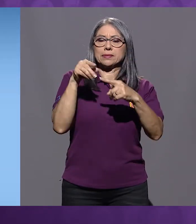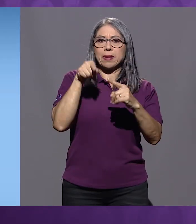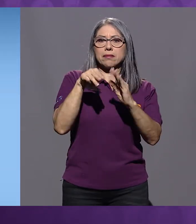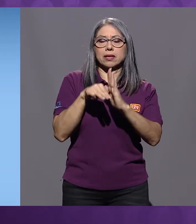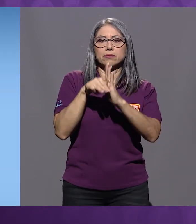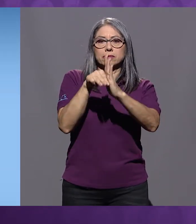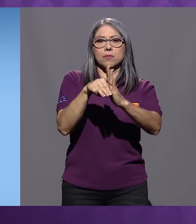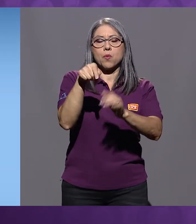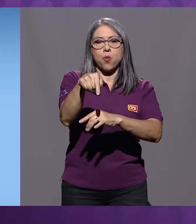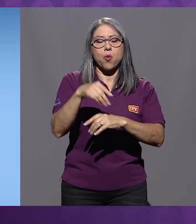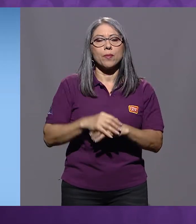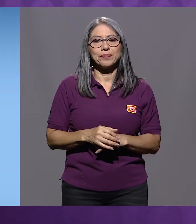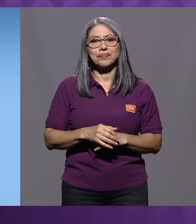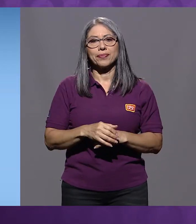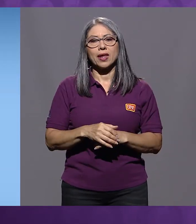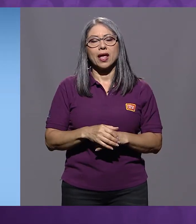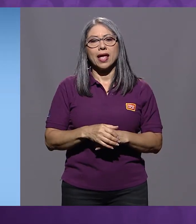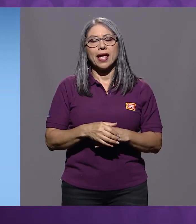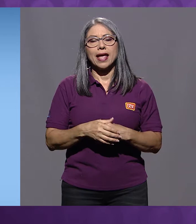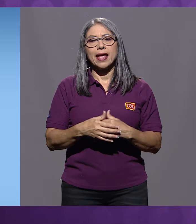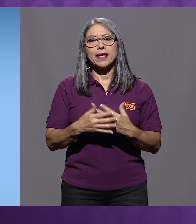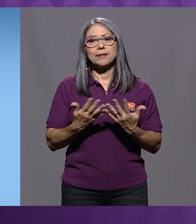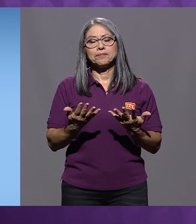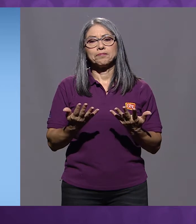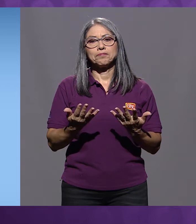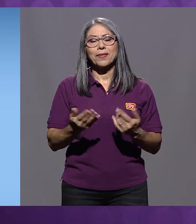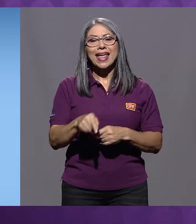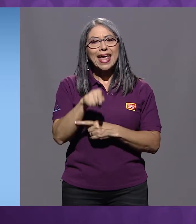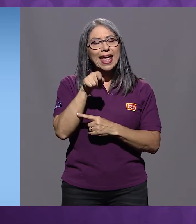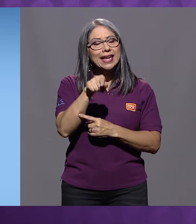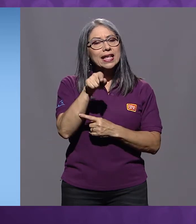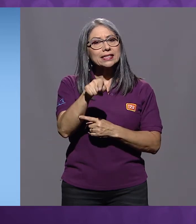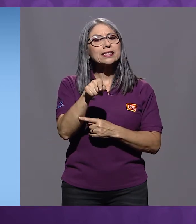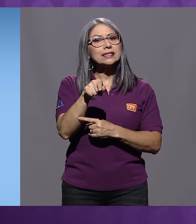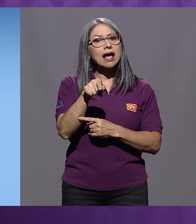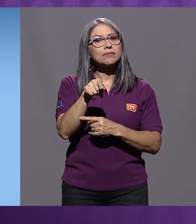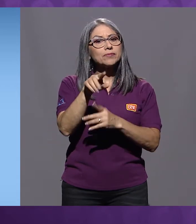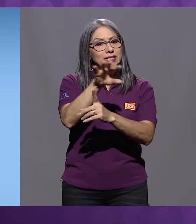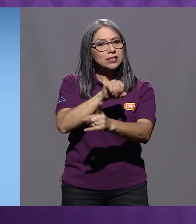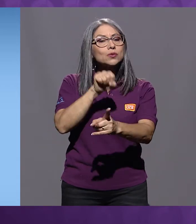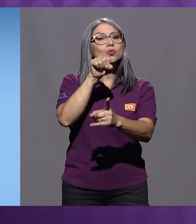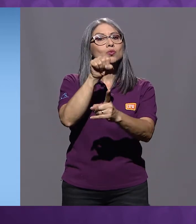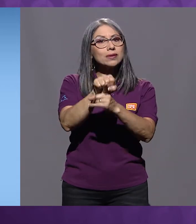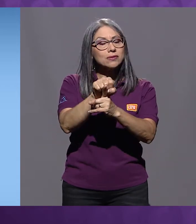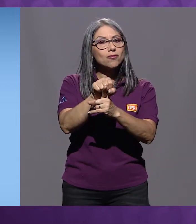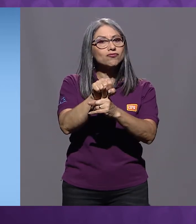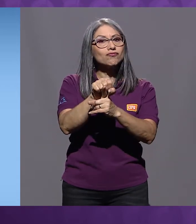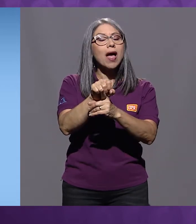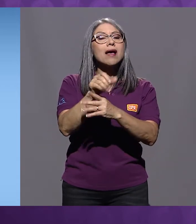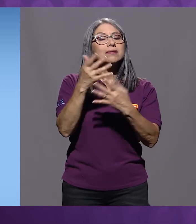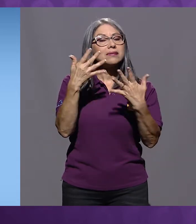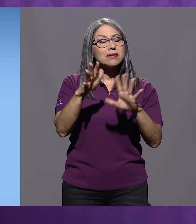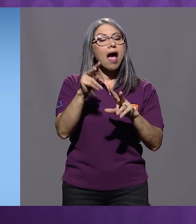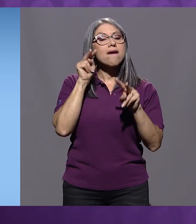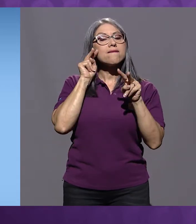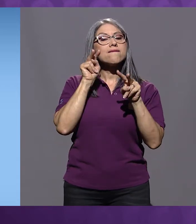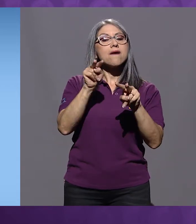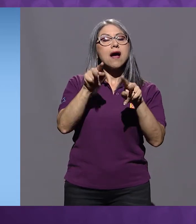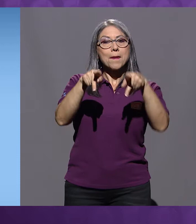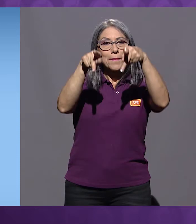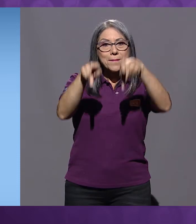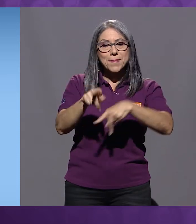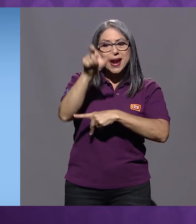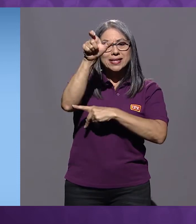y precisamente en ese contexto es donde ubicamos que la persona tiene